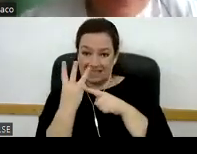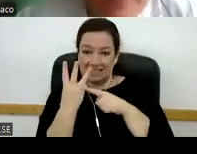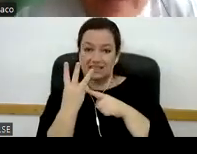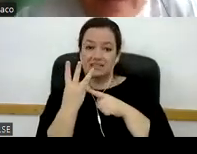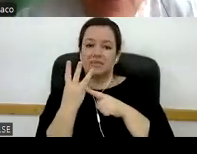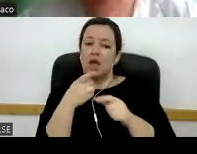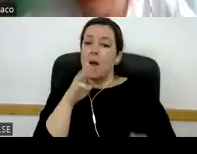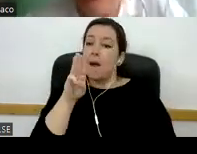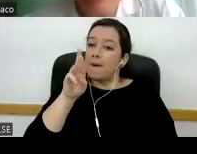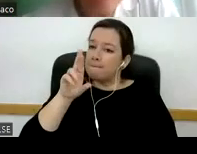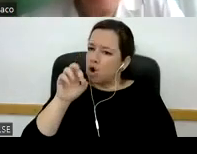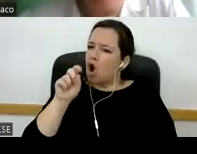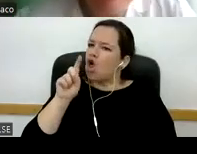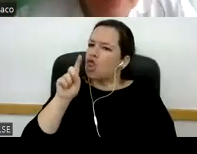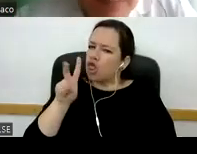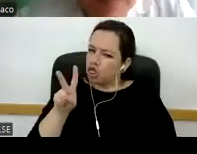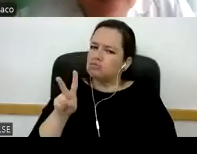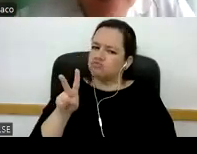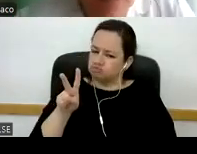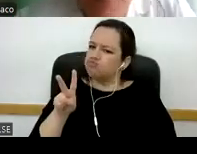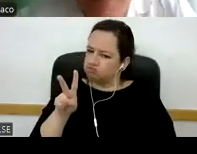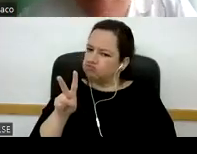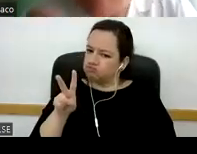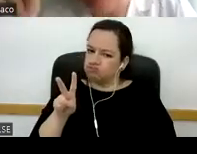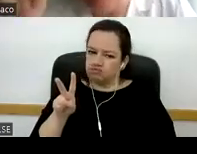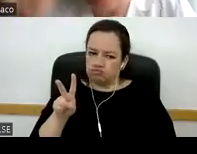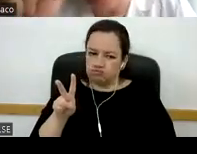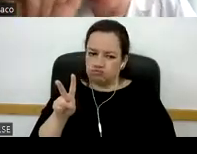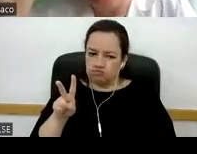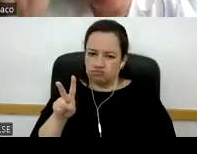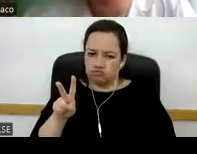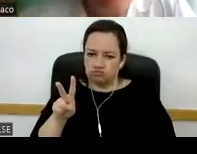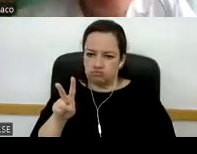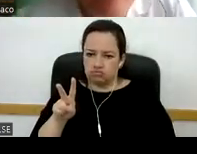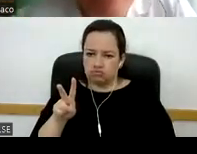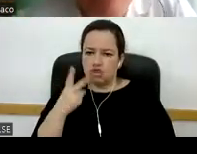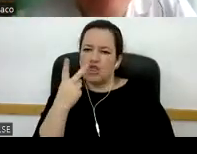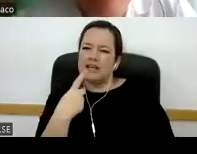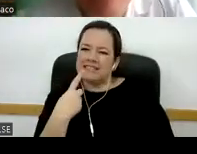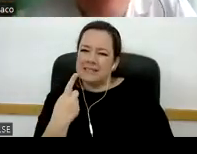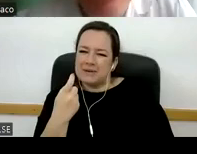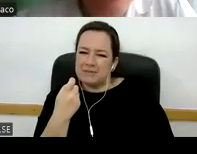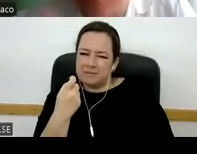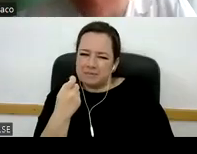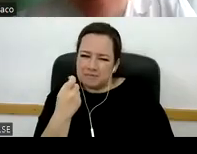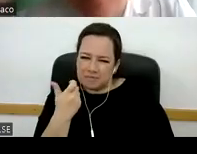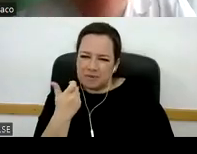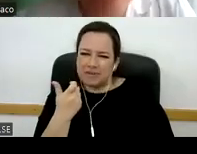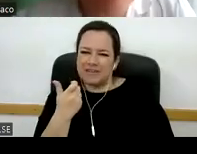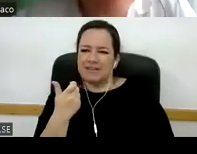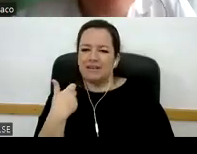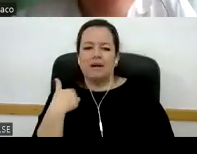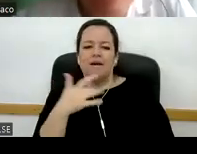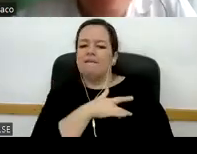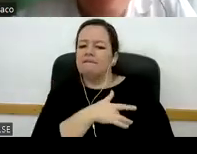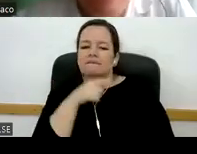Pro12 sí, la microbiota. Dejadme que haga 2 palabrillas, un par de frases yo soy enamorada de la